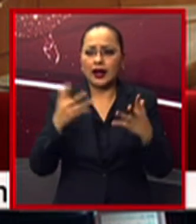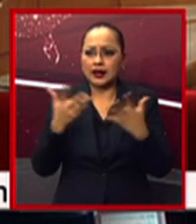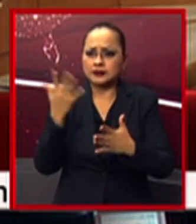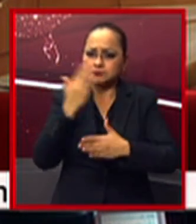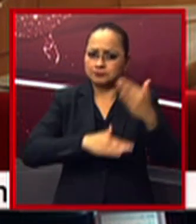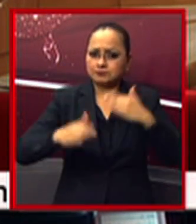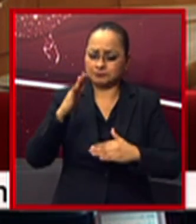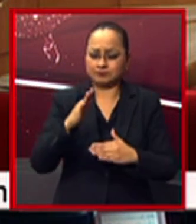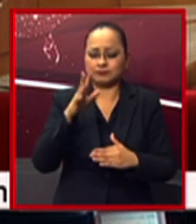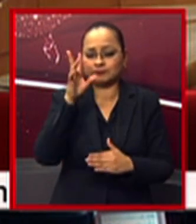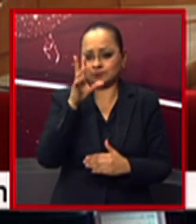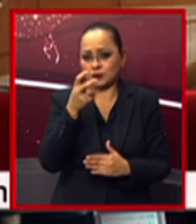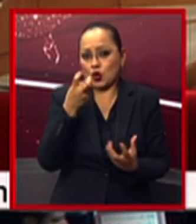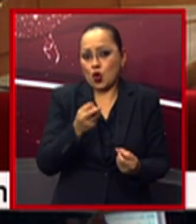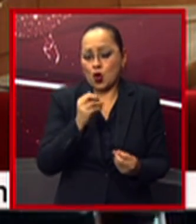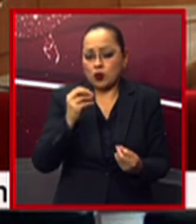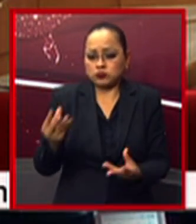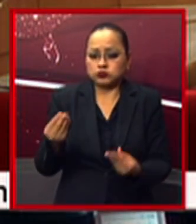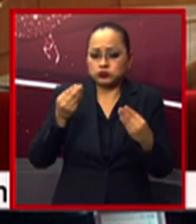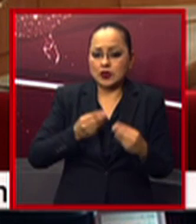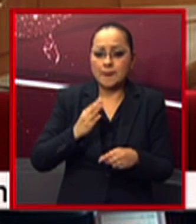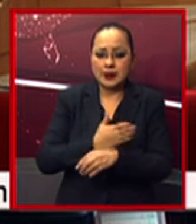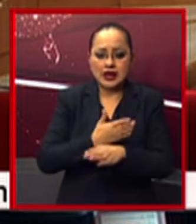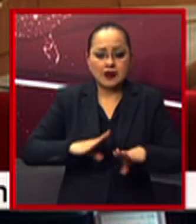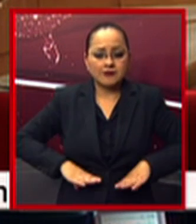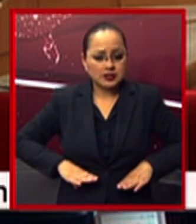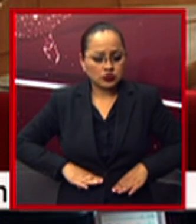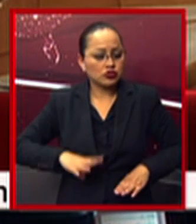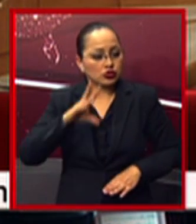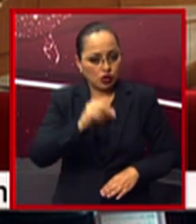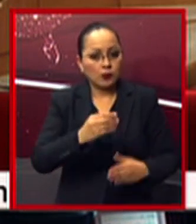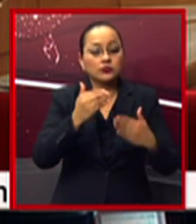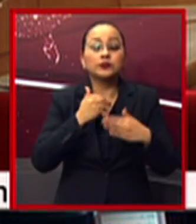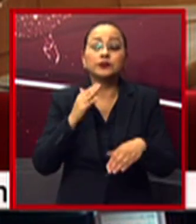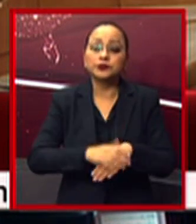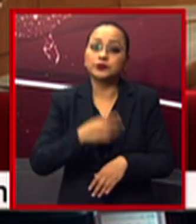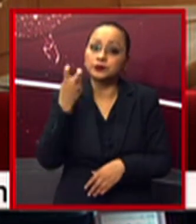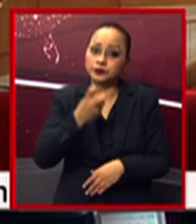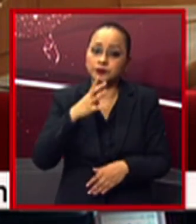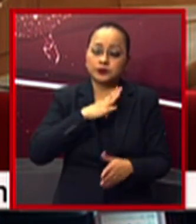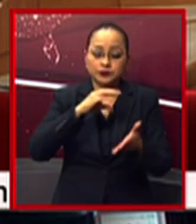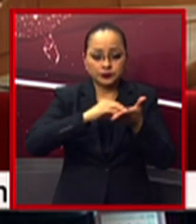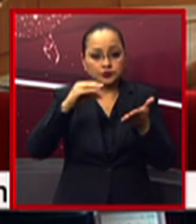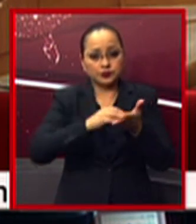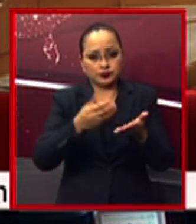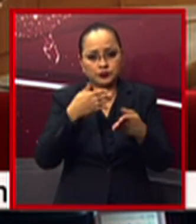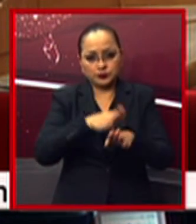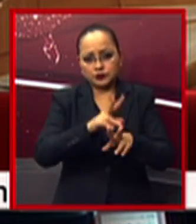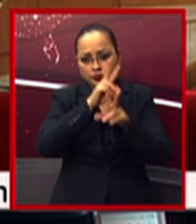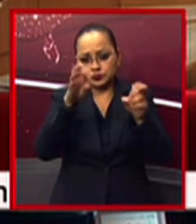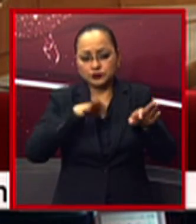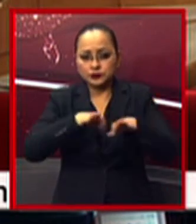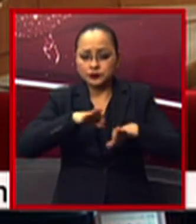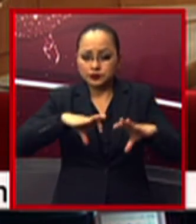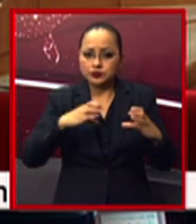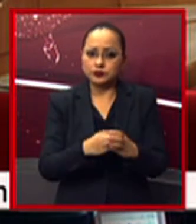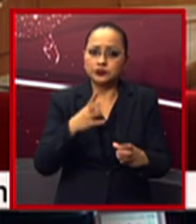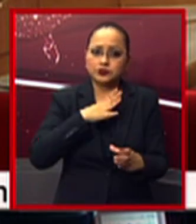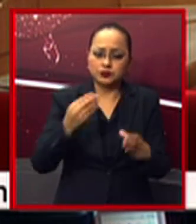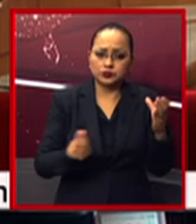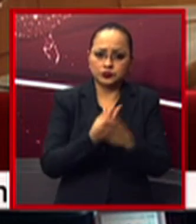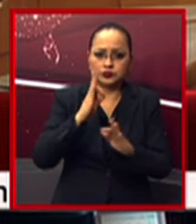su desarrollo o la obtención de beneficios. Es por esto que en el capítulo de trabajo se reconocen